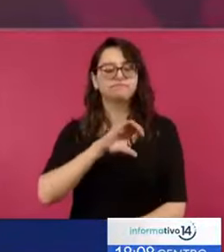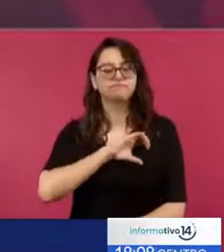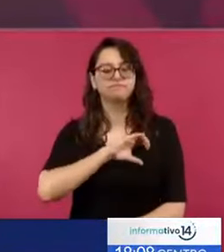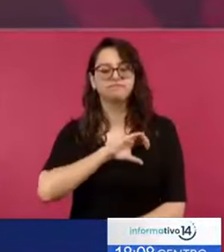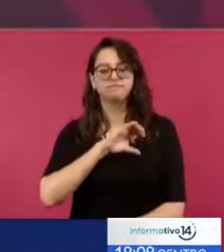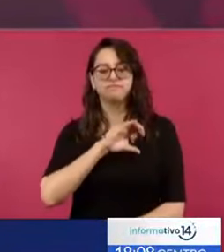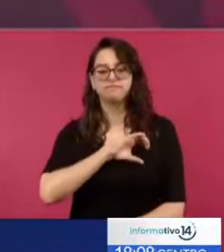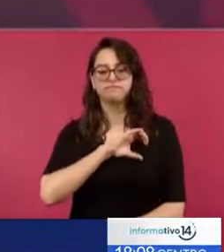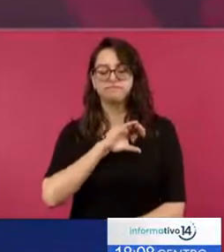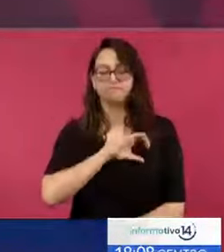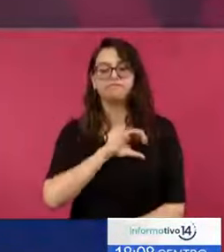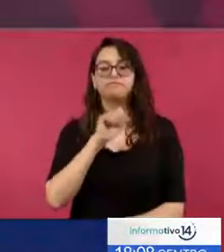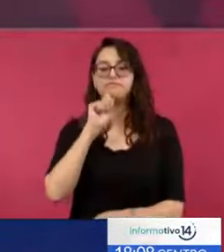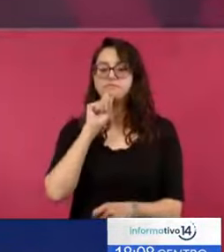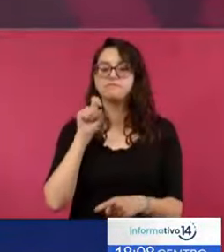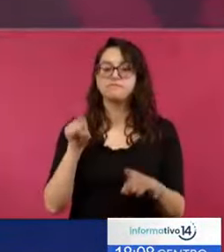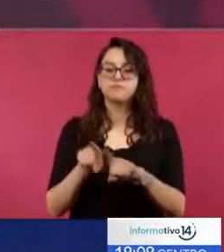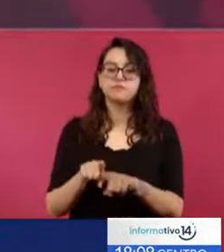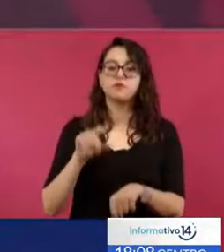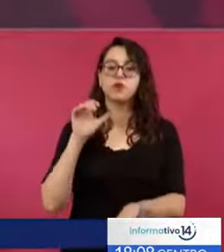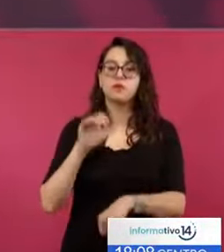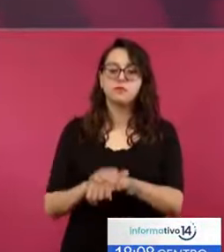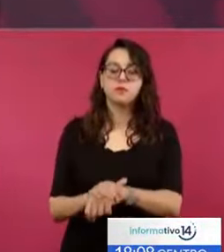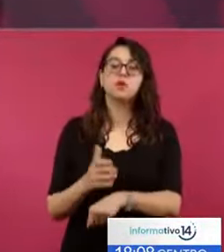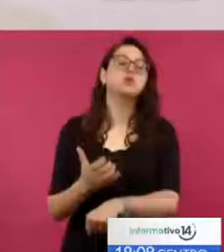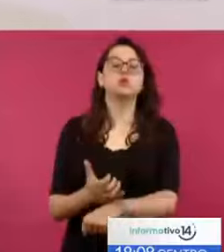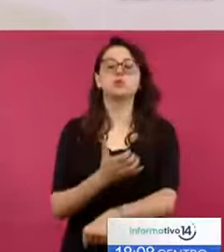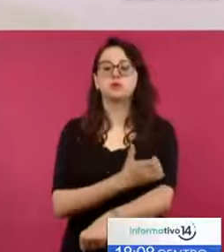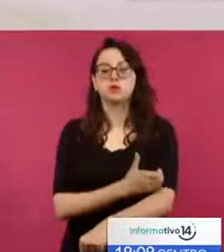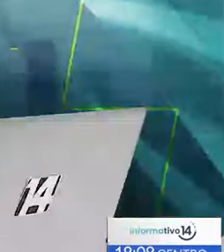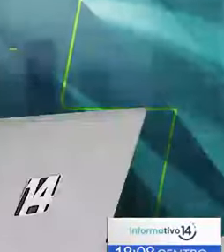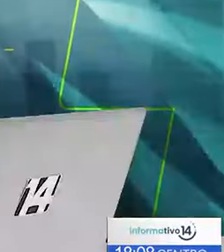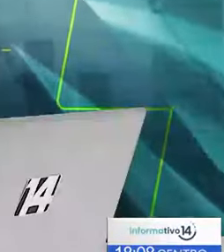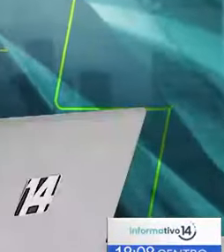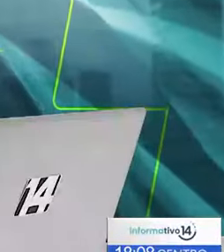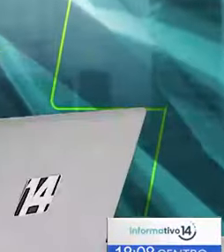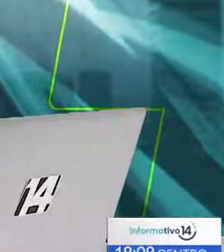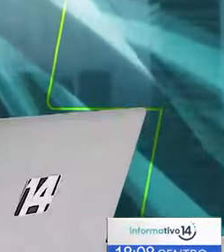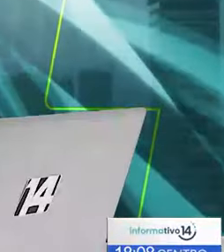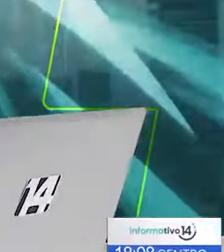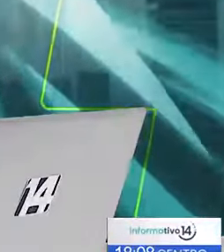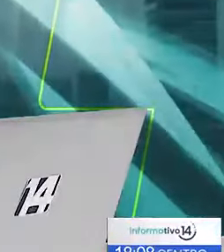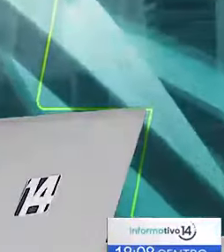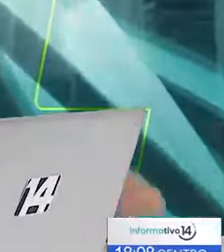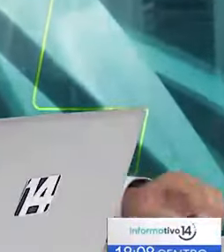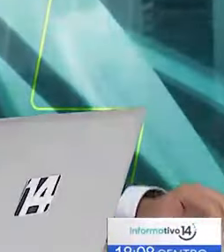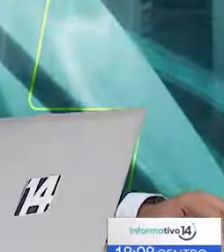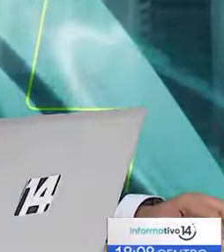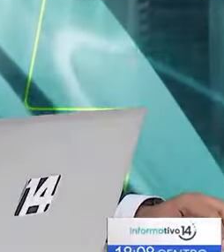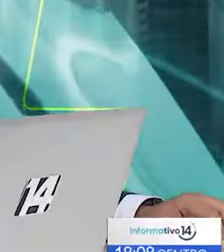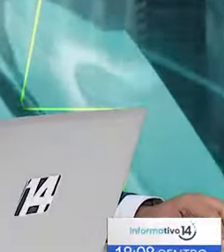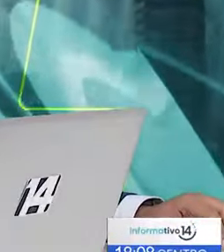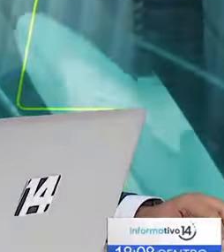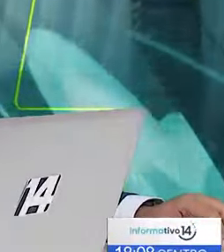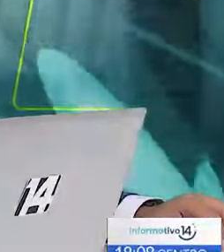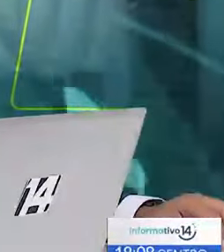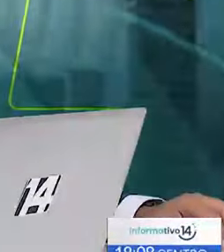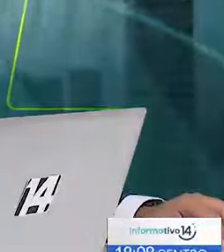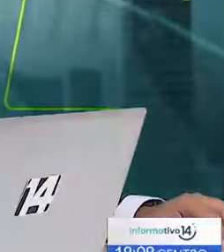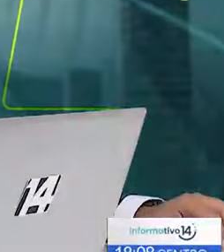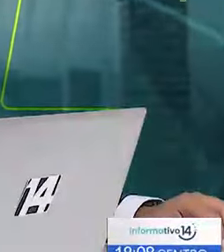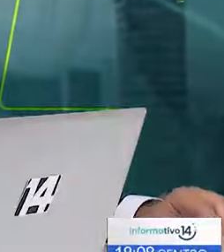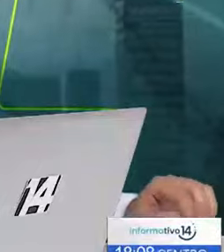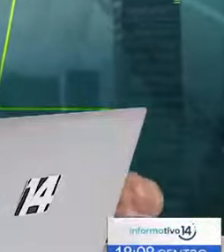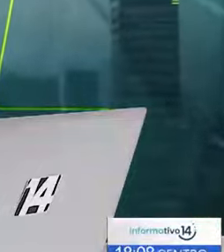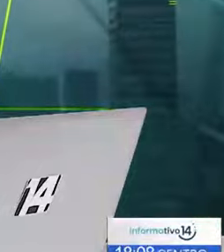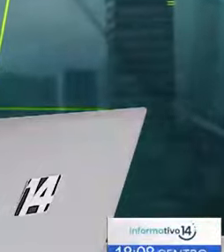sus amigos, compañeras, compañeros. Ante la ola de violencia en la entidad, López Obrador recordó que en